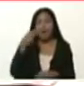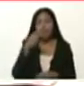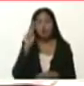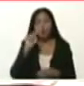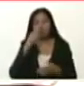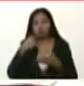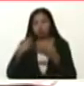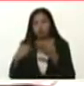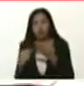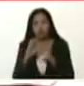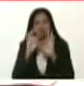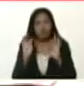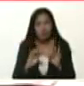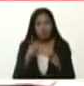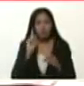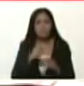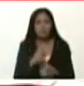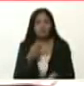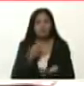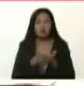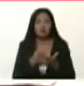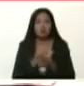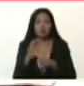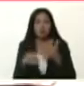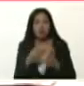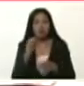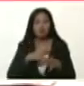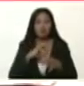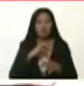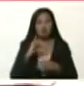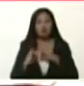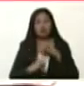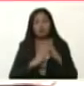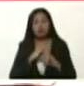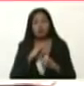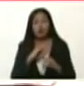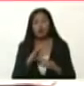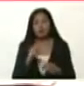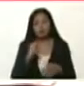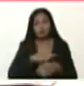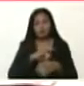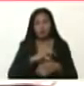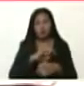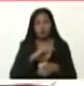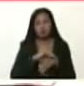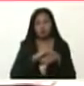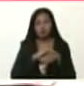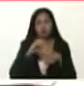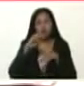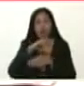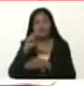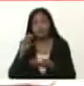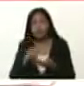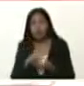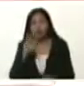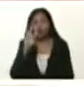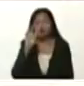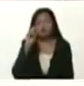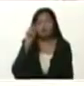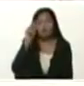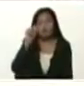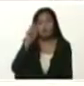otra moneda a través del financiamiento del Fondo Nacional de Desarrollo Fonden, necesaria para el plan